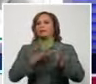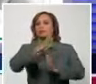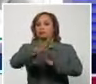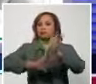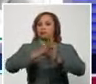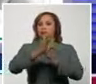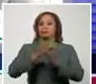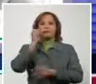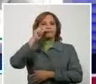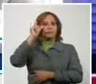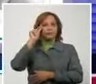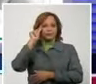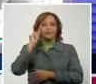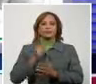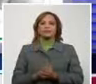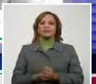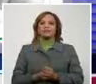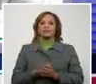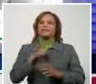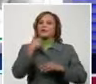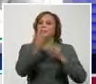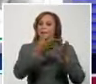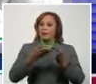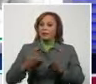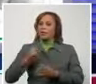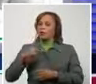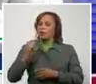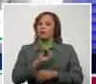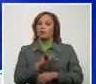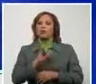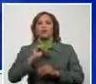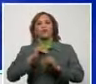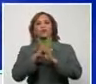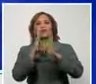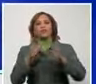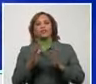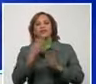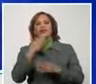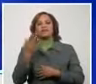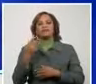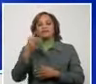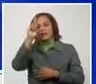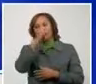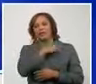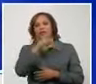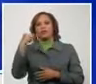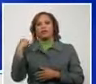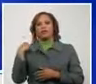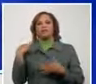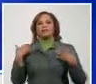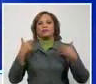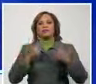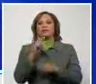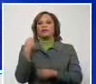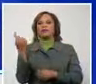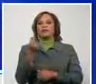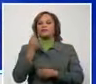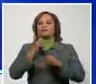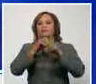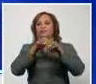Marileymi Repilado, y le doy la bienvenida, como cada mañana, al doctor Francisco Durán García, director nacional de Epidemiología